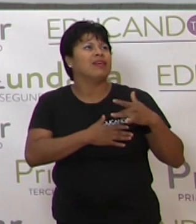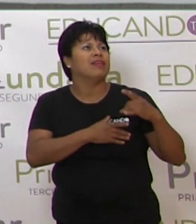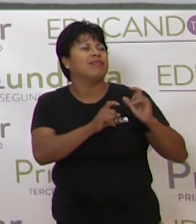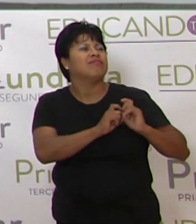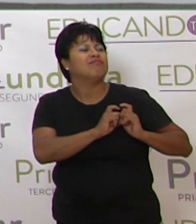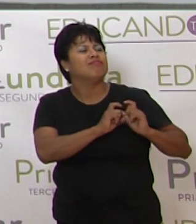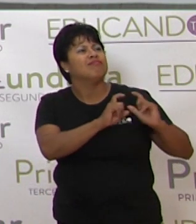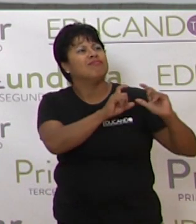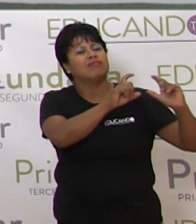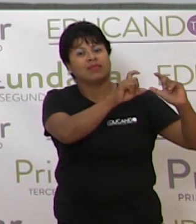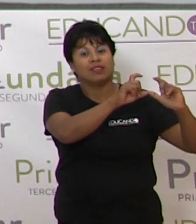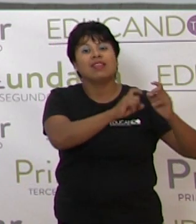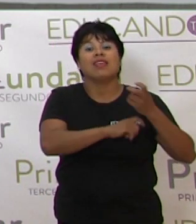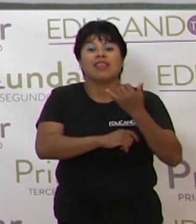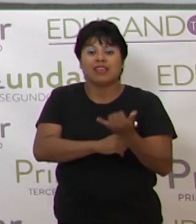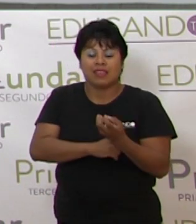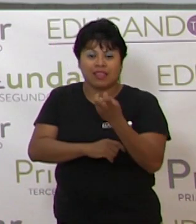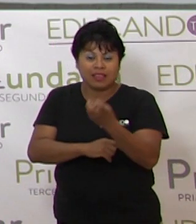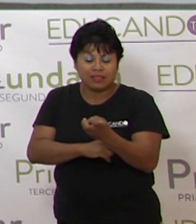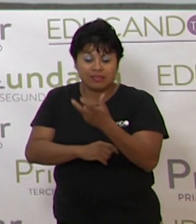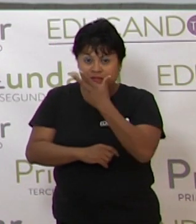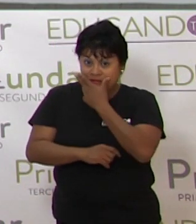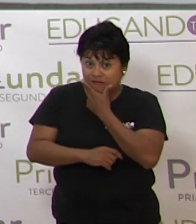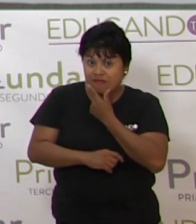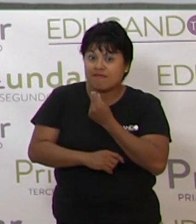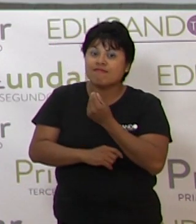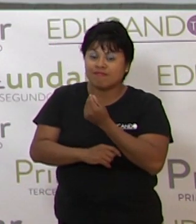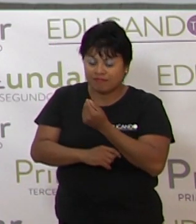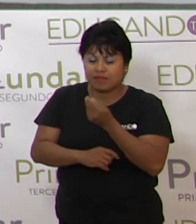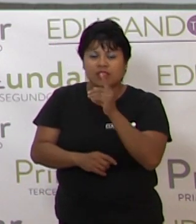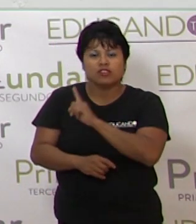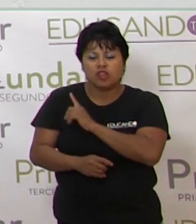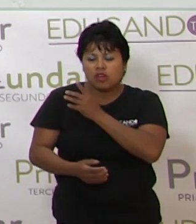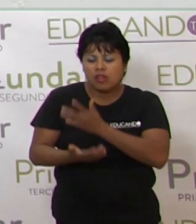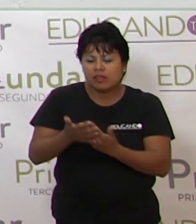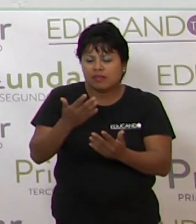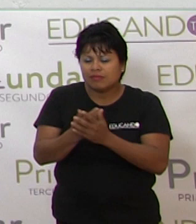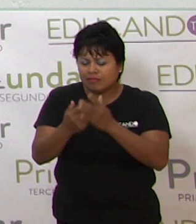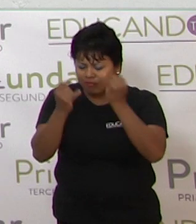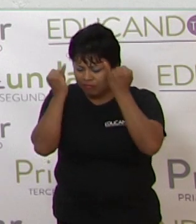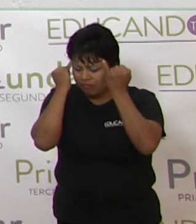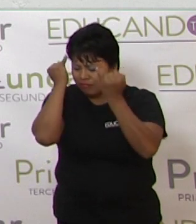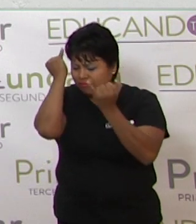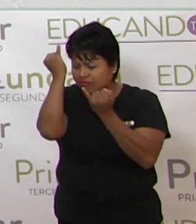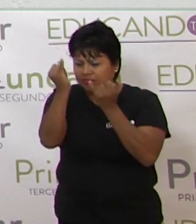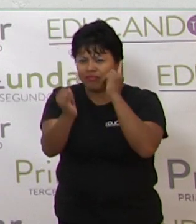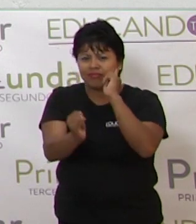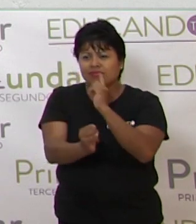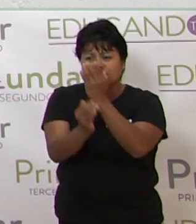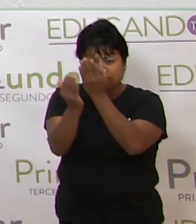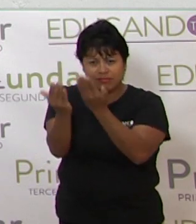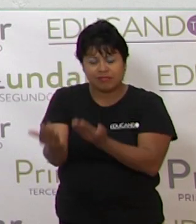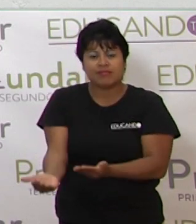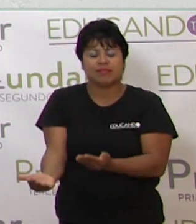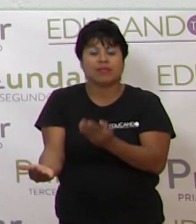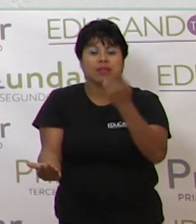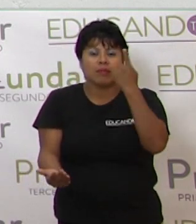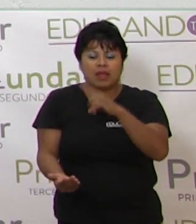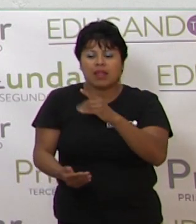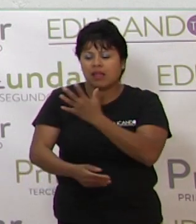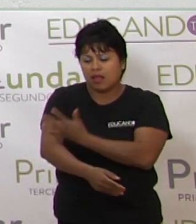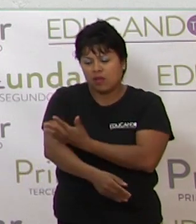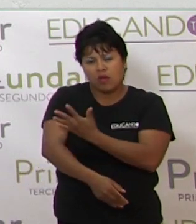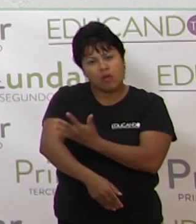platónico y que Don Quijote construye este personaje para que